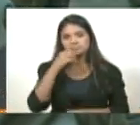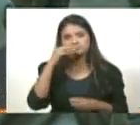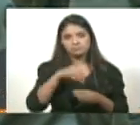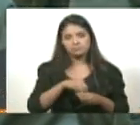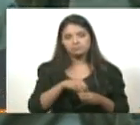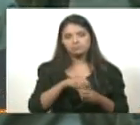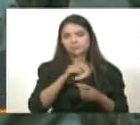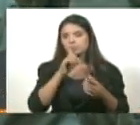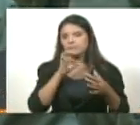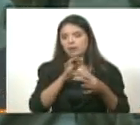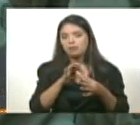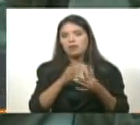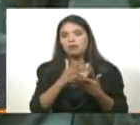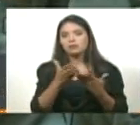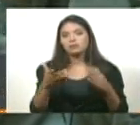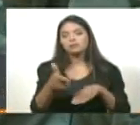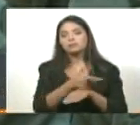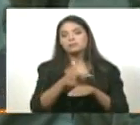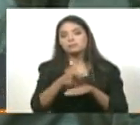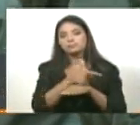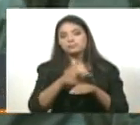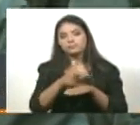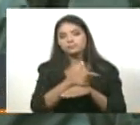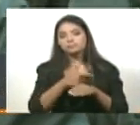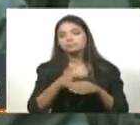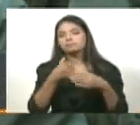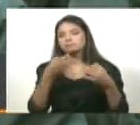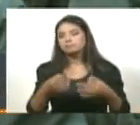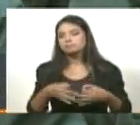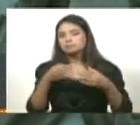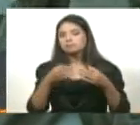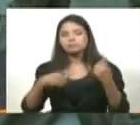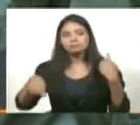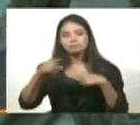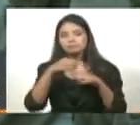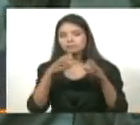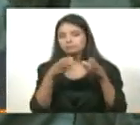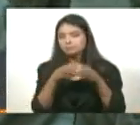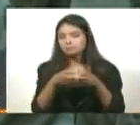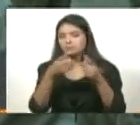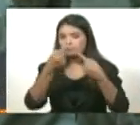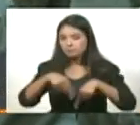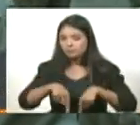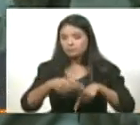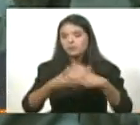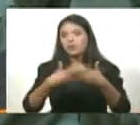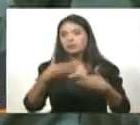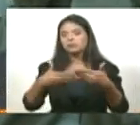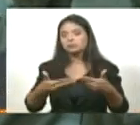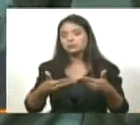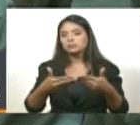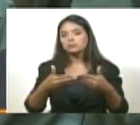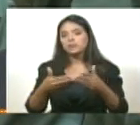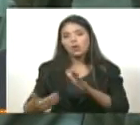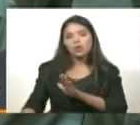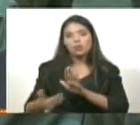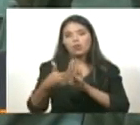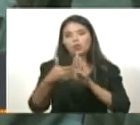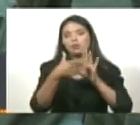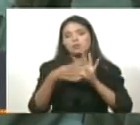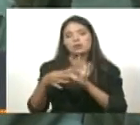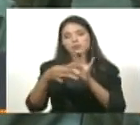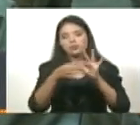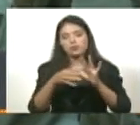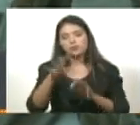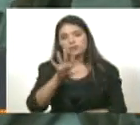de una alianza de gobiernos que de manera confabulada y sistemática operan en contra de la soberanía de